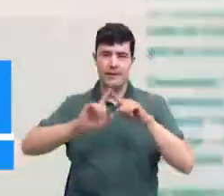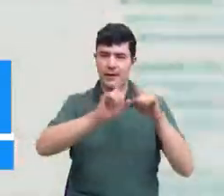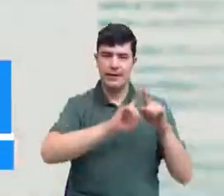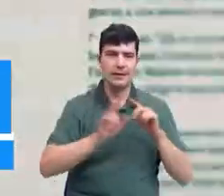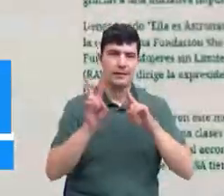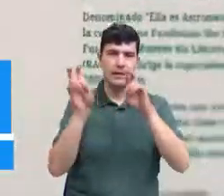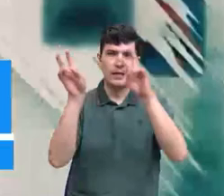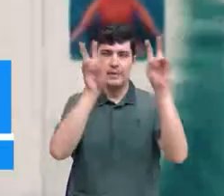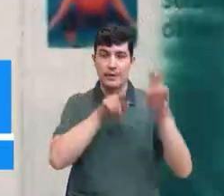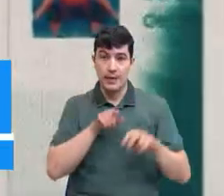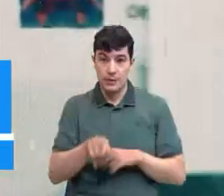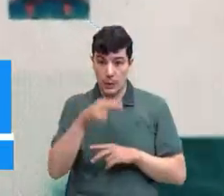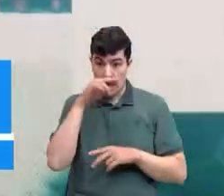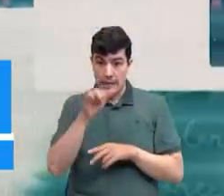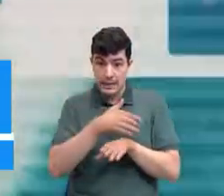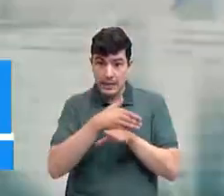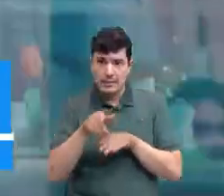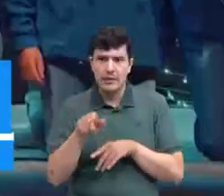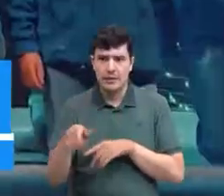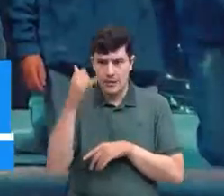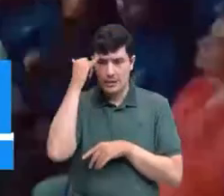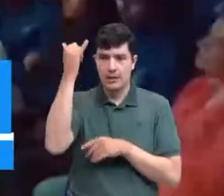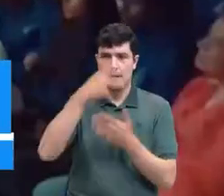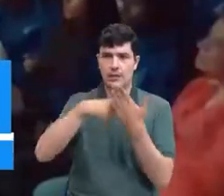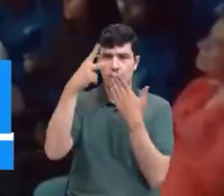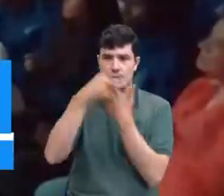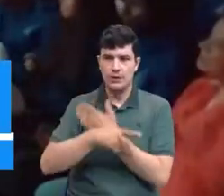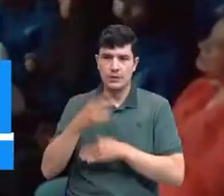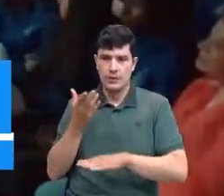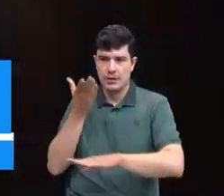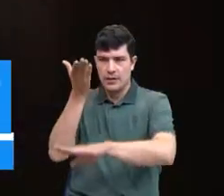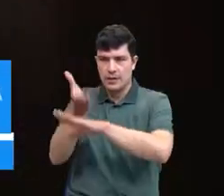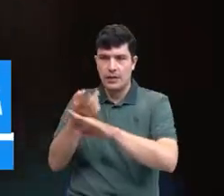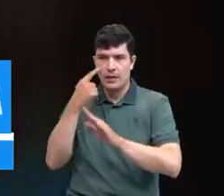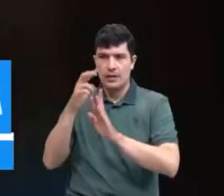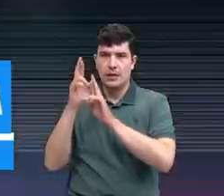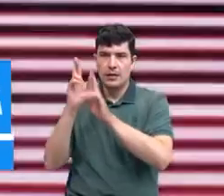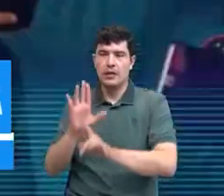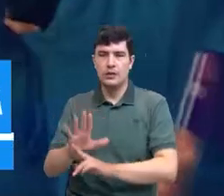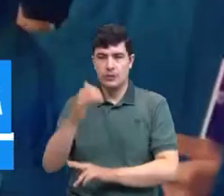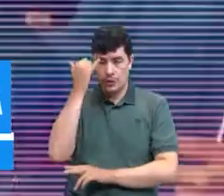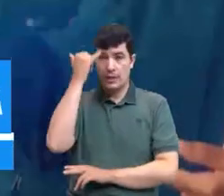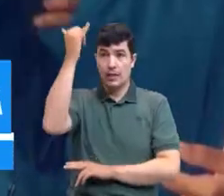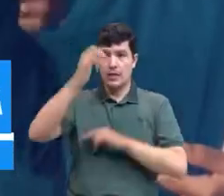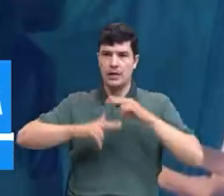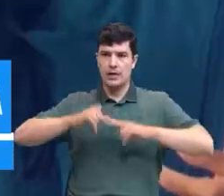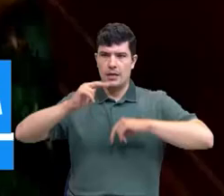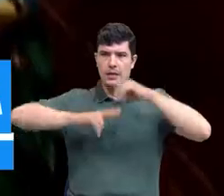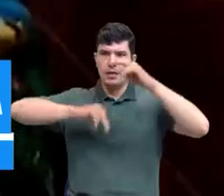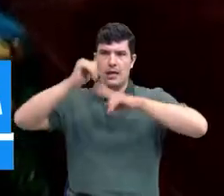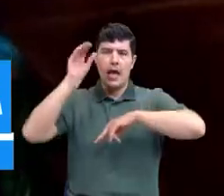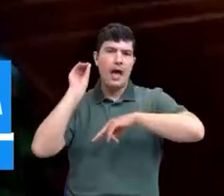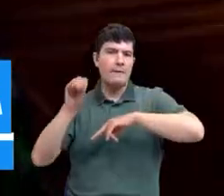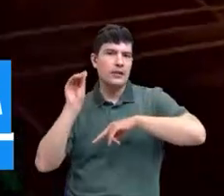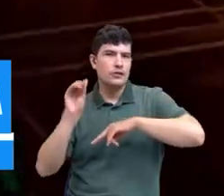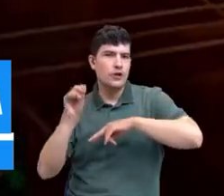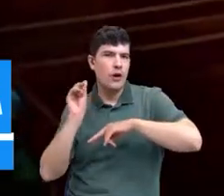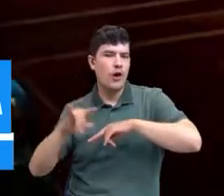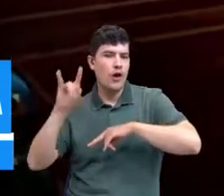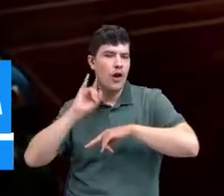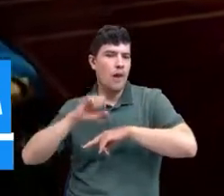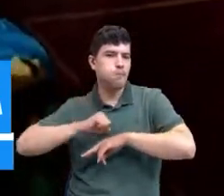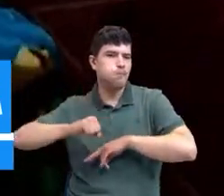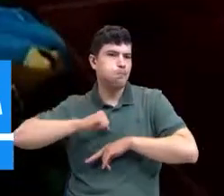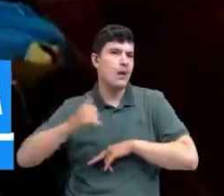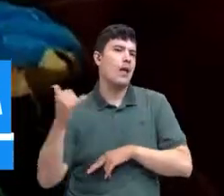Después de esto, la pequeña tuvo que crear un proyecto para presentar. Fue cuando tuvo la idea de construir una alarma que alertará a